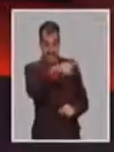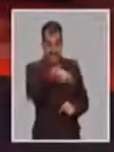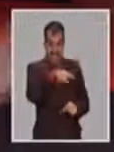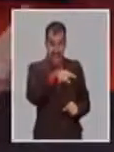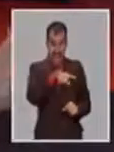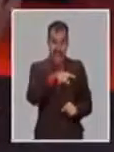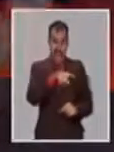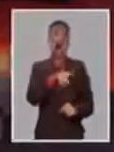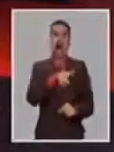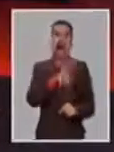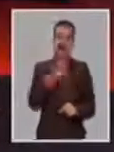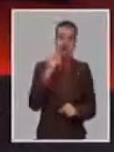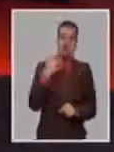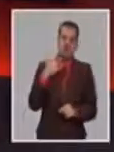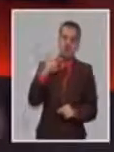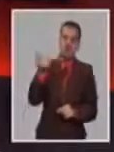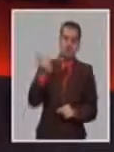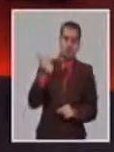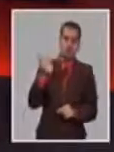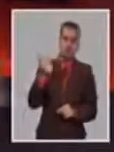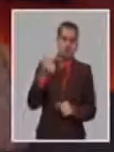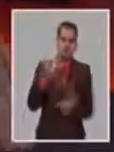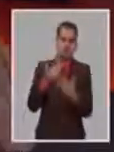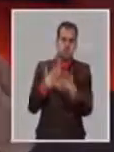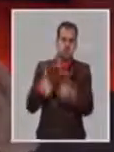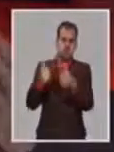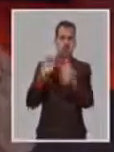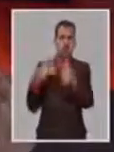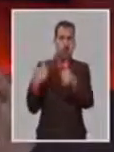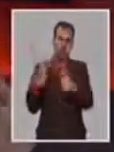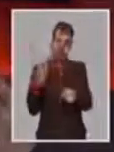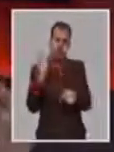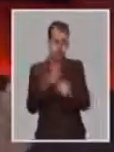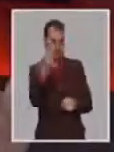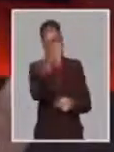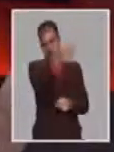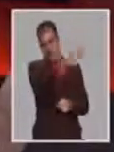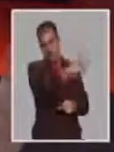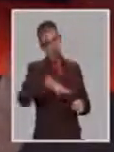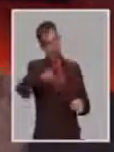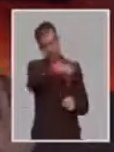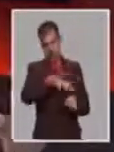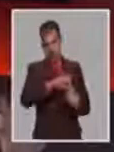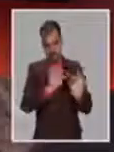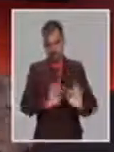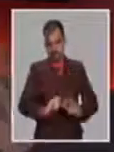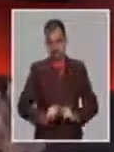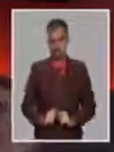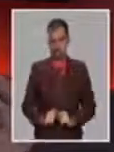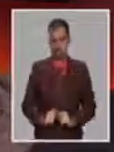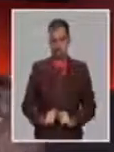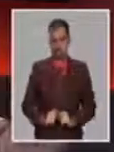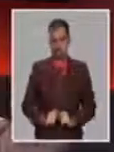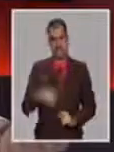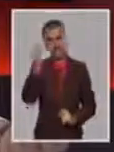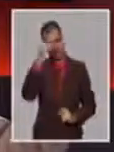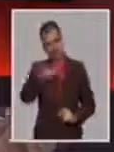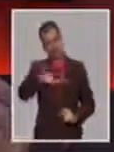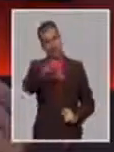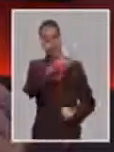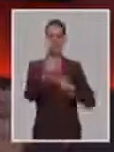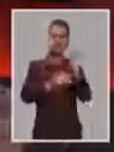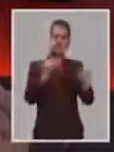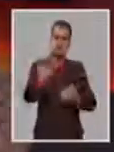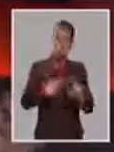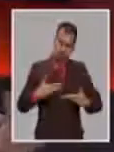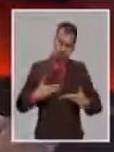vacunados con el mejor esquema que se haya identificado en el estudio. Entonces ese es su beneficio personal, más allá de que sabemos que la contribución de